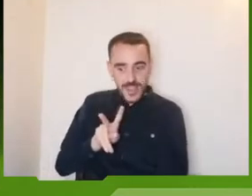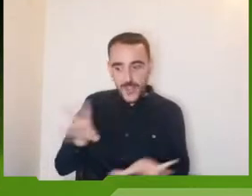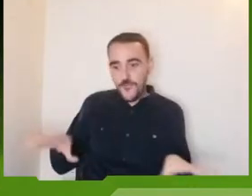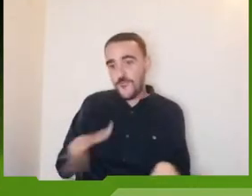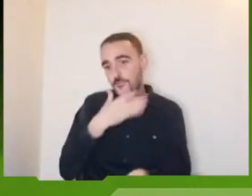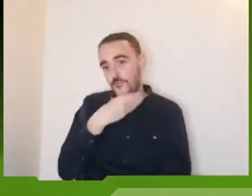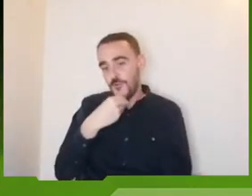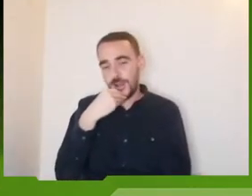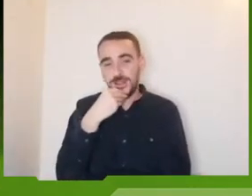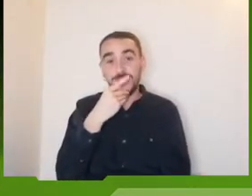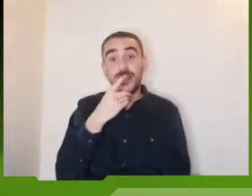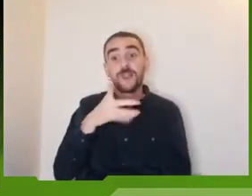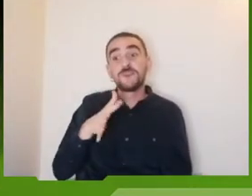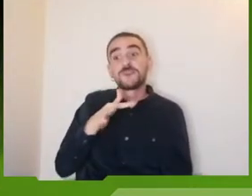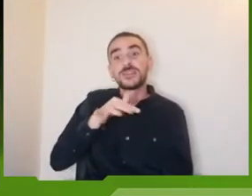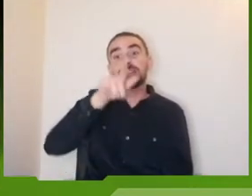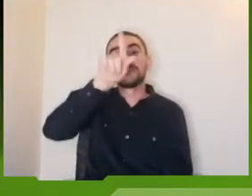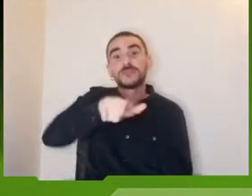mirándome.